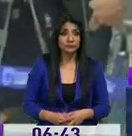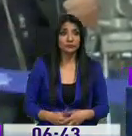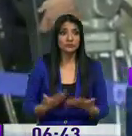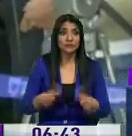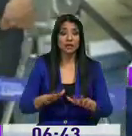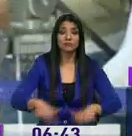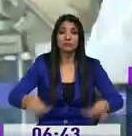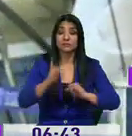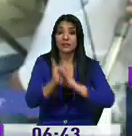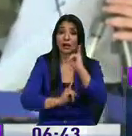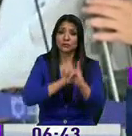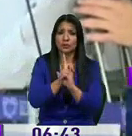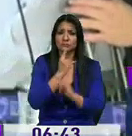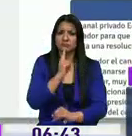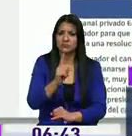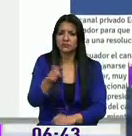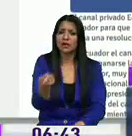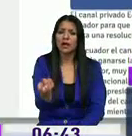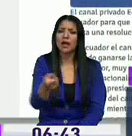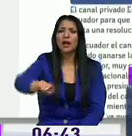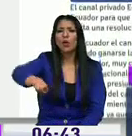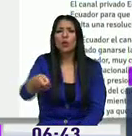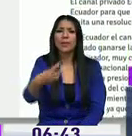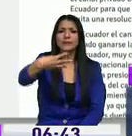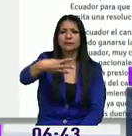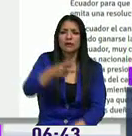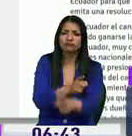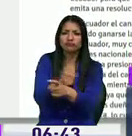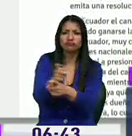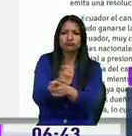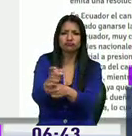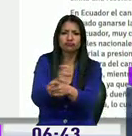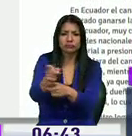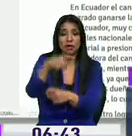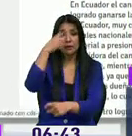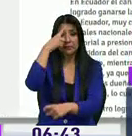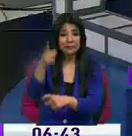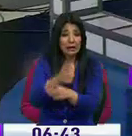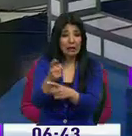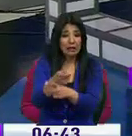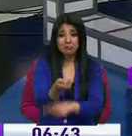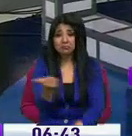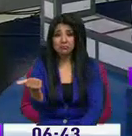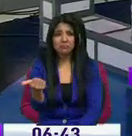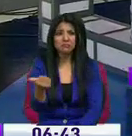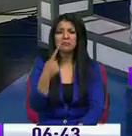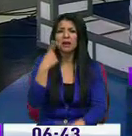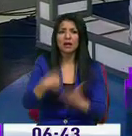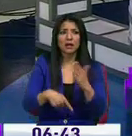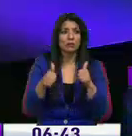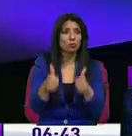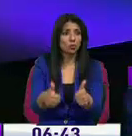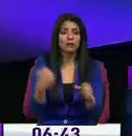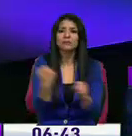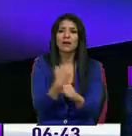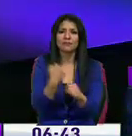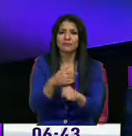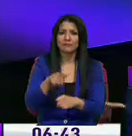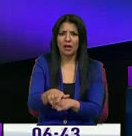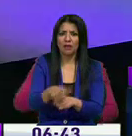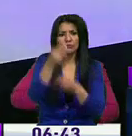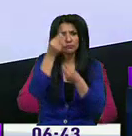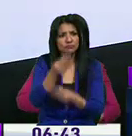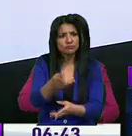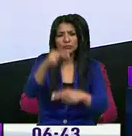internacionales la razón por la que ecuavisa optó por esta línea de ataque mediático y presión el ejecutivo tiene que ver con el trabajo que vienen desarrollando los